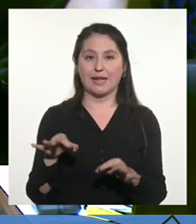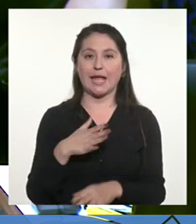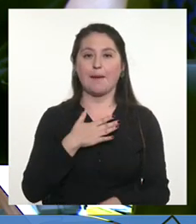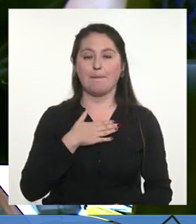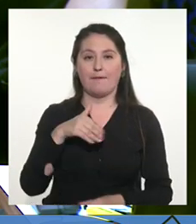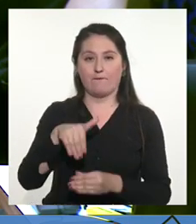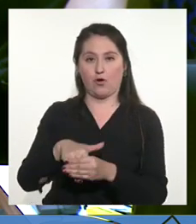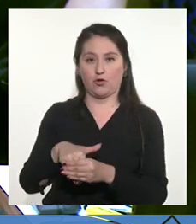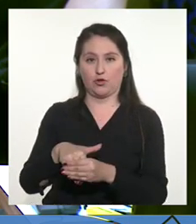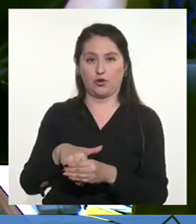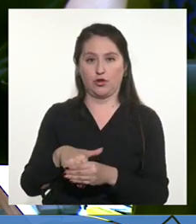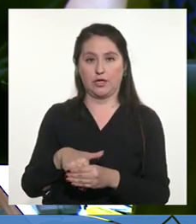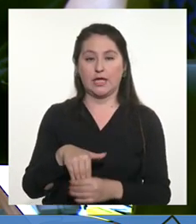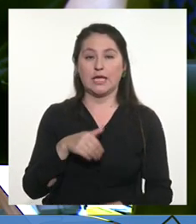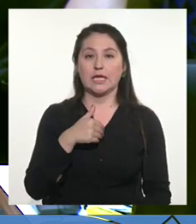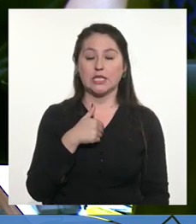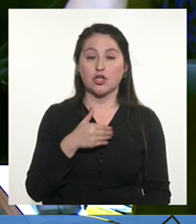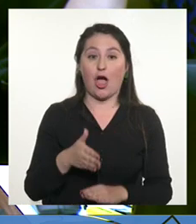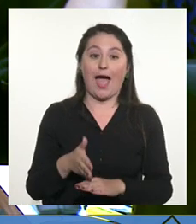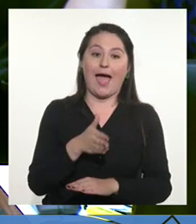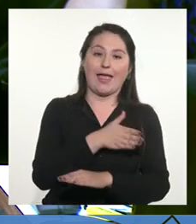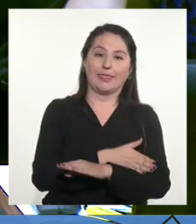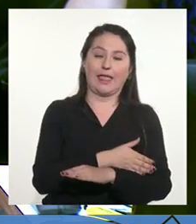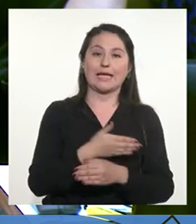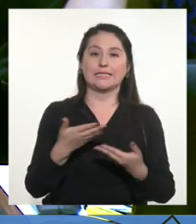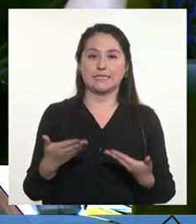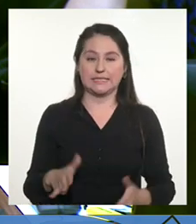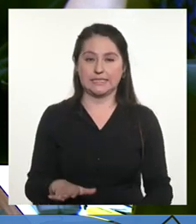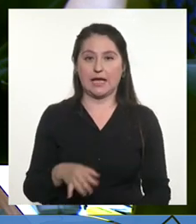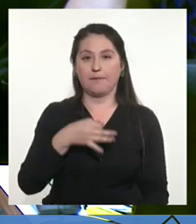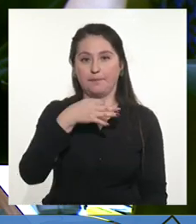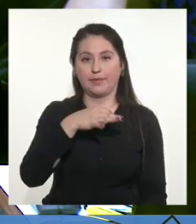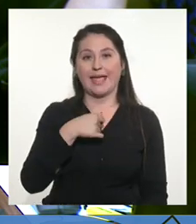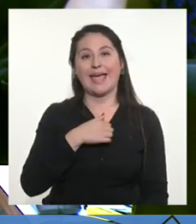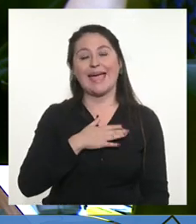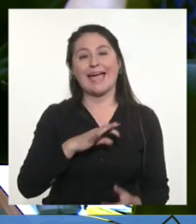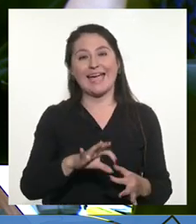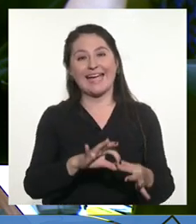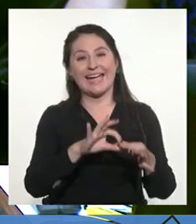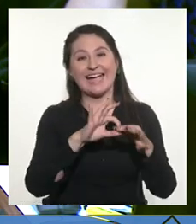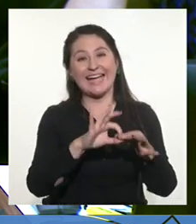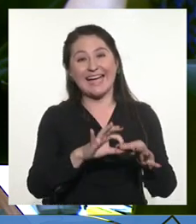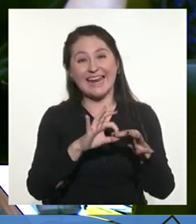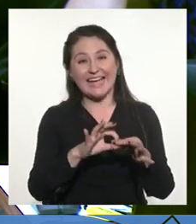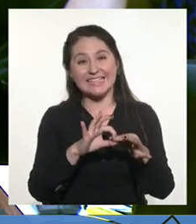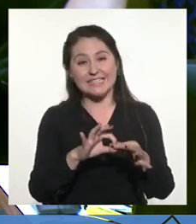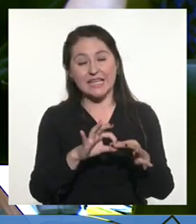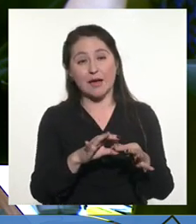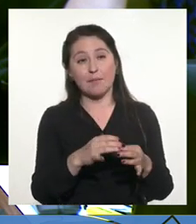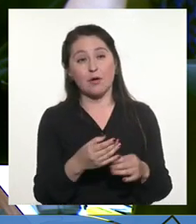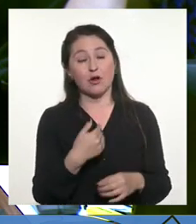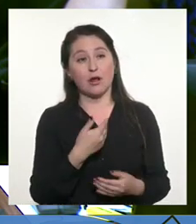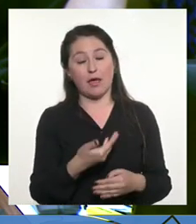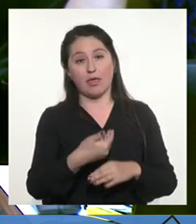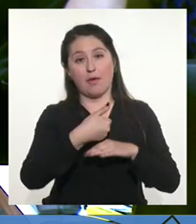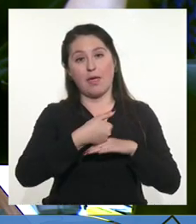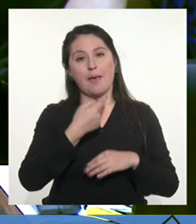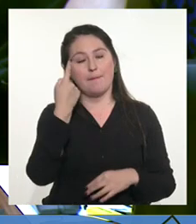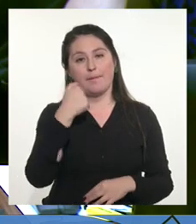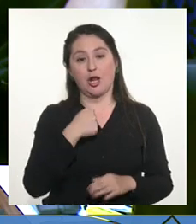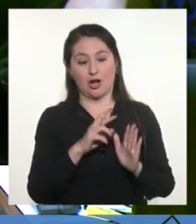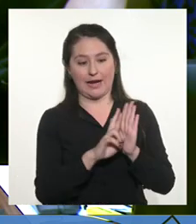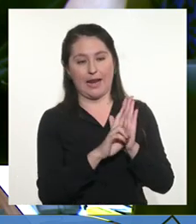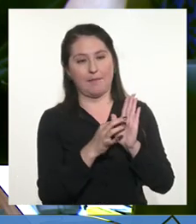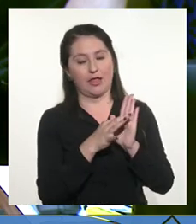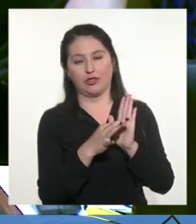hice uso de la palabra anteriormente así que yo le agradezco que me haya querido dar la palabra pero no corresponde reglamentariamente y la